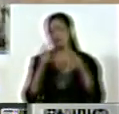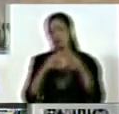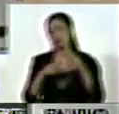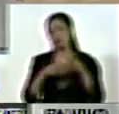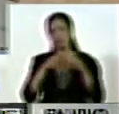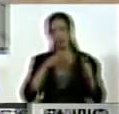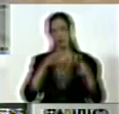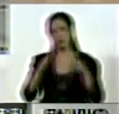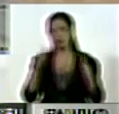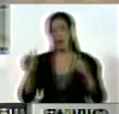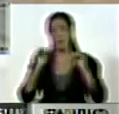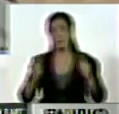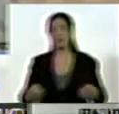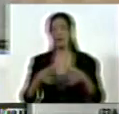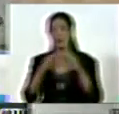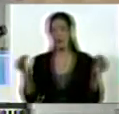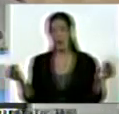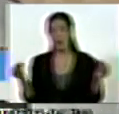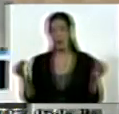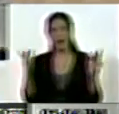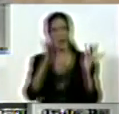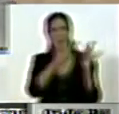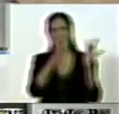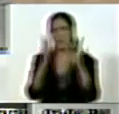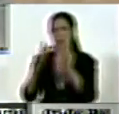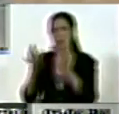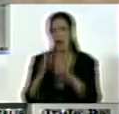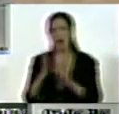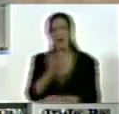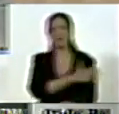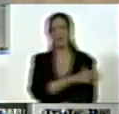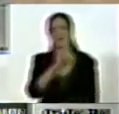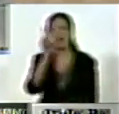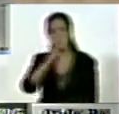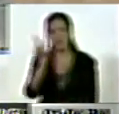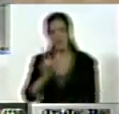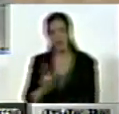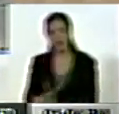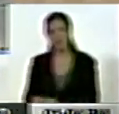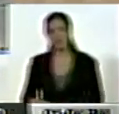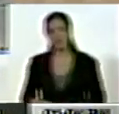y activan todas sus conexiones con la oposición venezolana